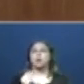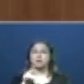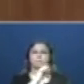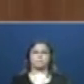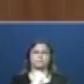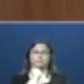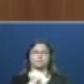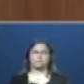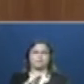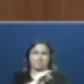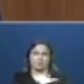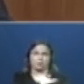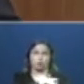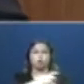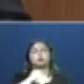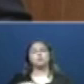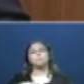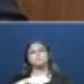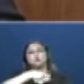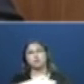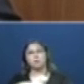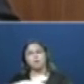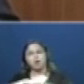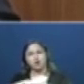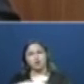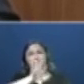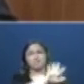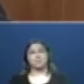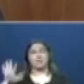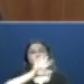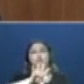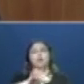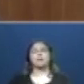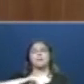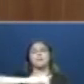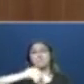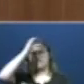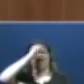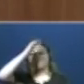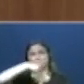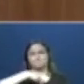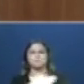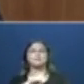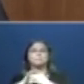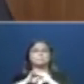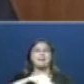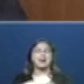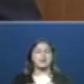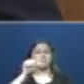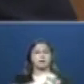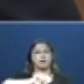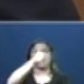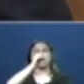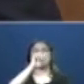impulso de la red Regional de ciencia y tecnología vinculada a la red nacional Iris una red de telecomunicaciones de alta